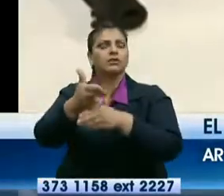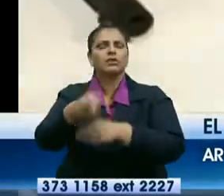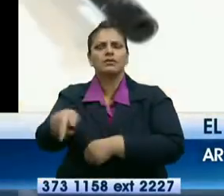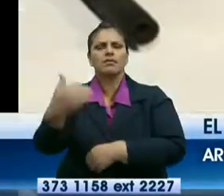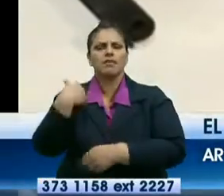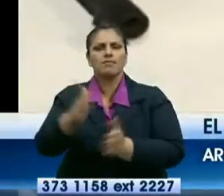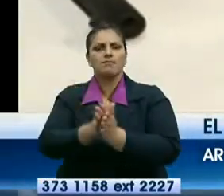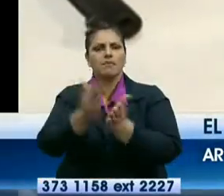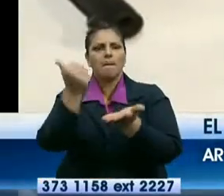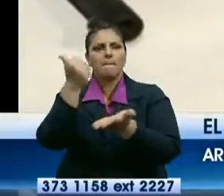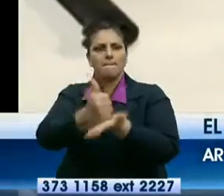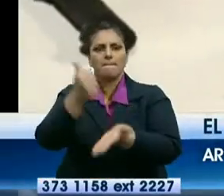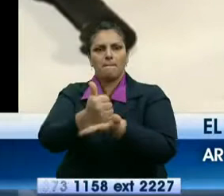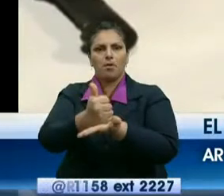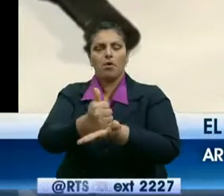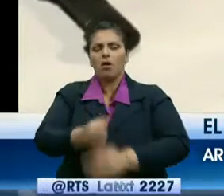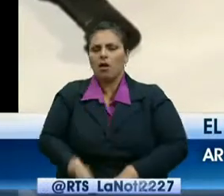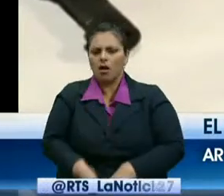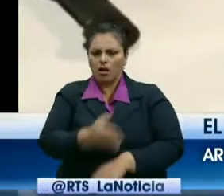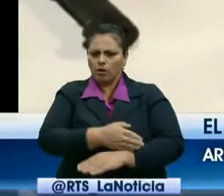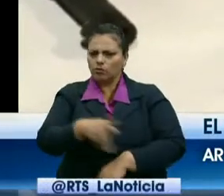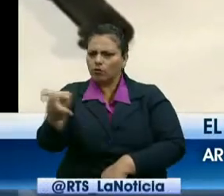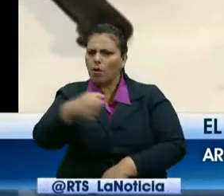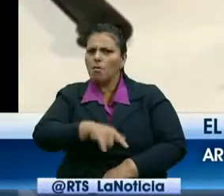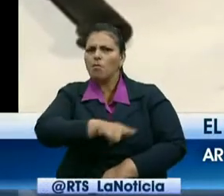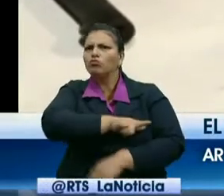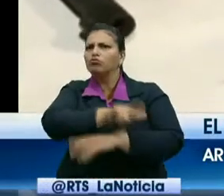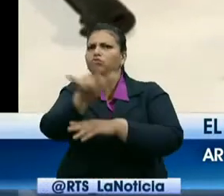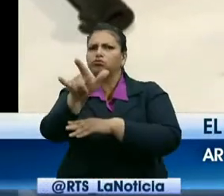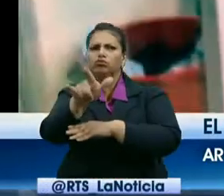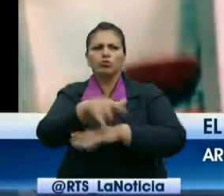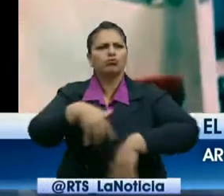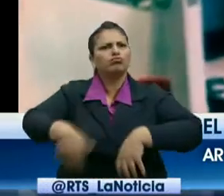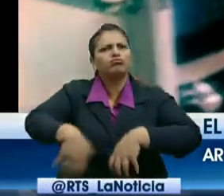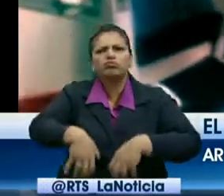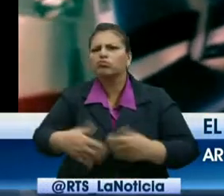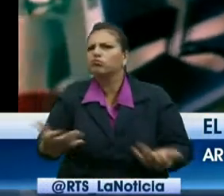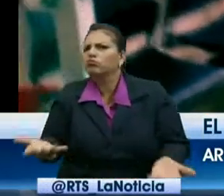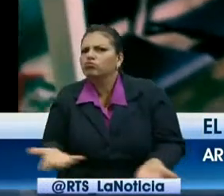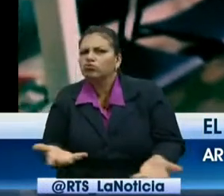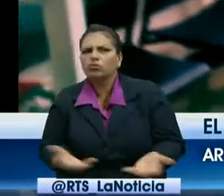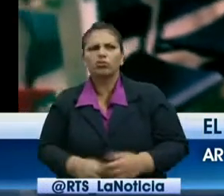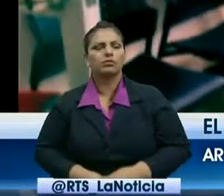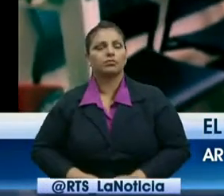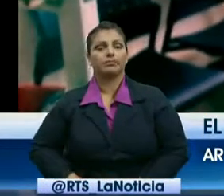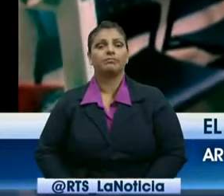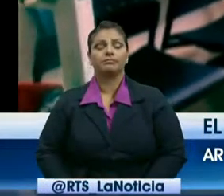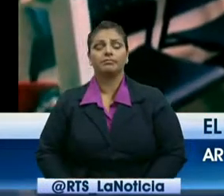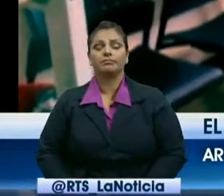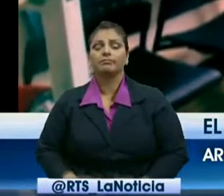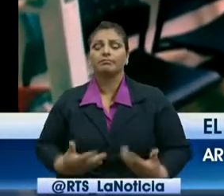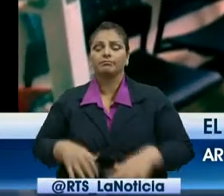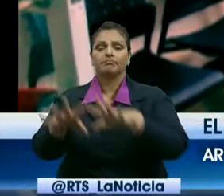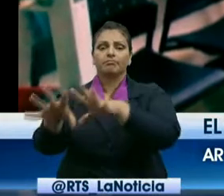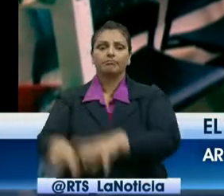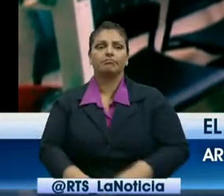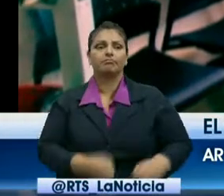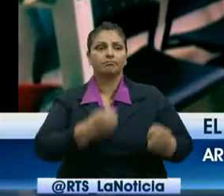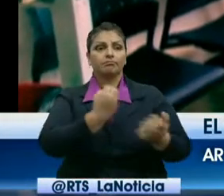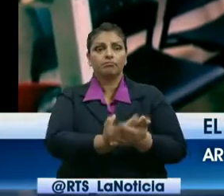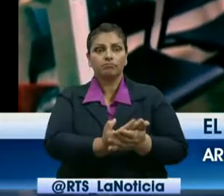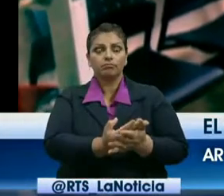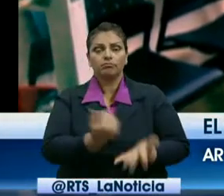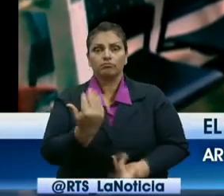constaban sus movimientos migratorios el detenido sería extraditado a argentina donde se realiza la investigación